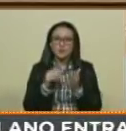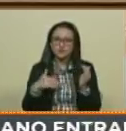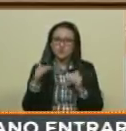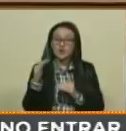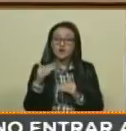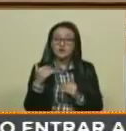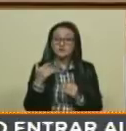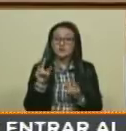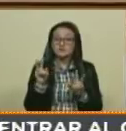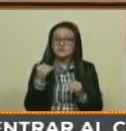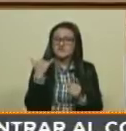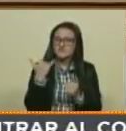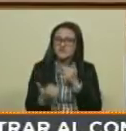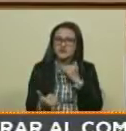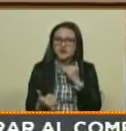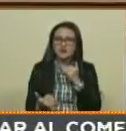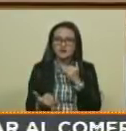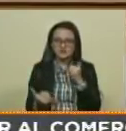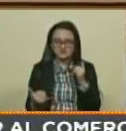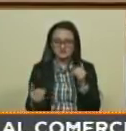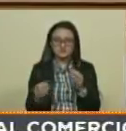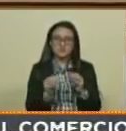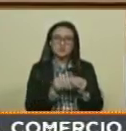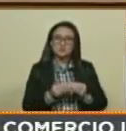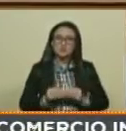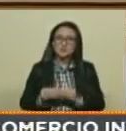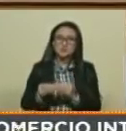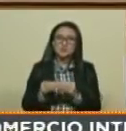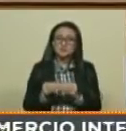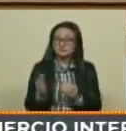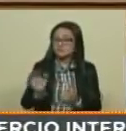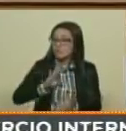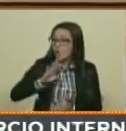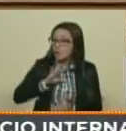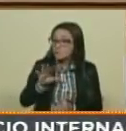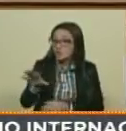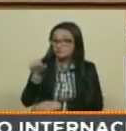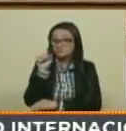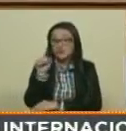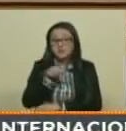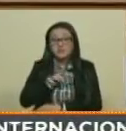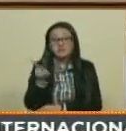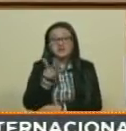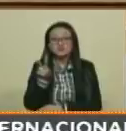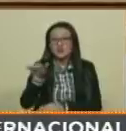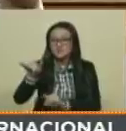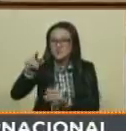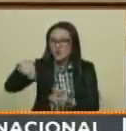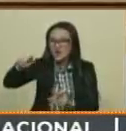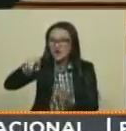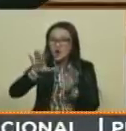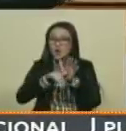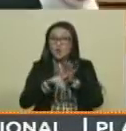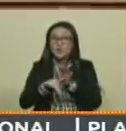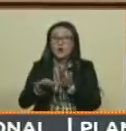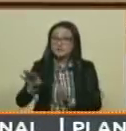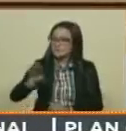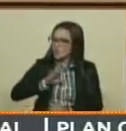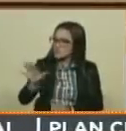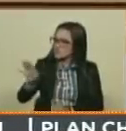final, la recuperación de ese patrimonio que es de Venezuela, que no es de los